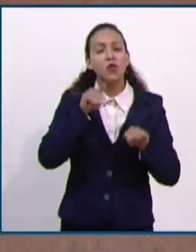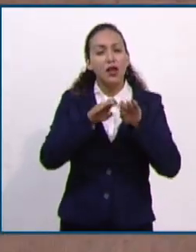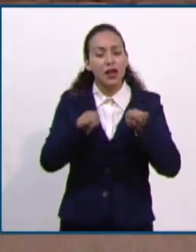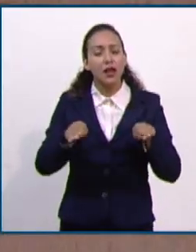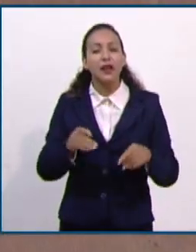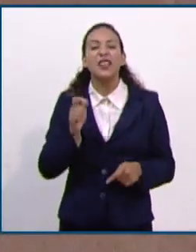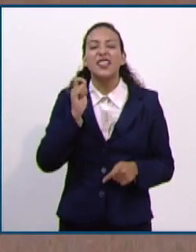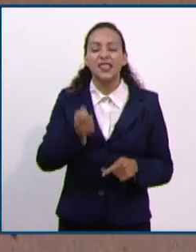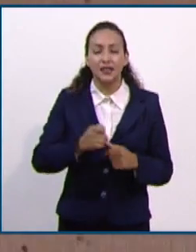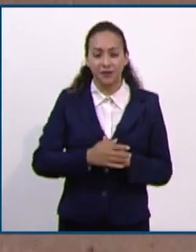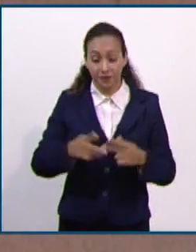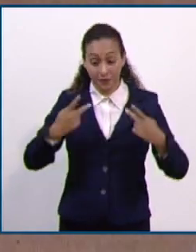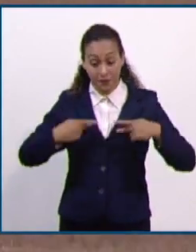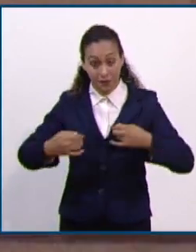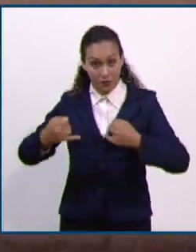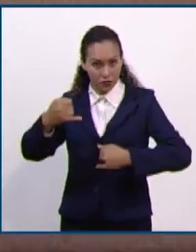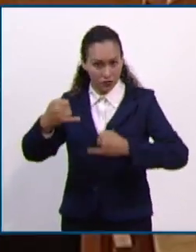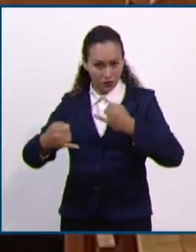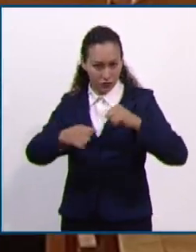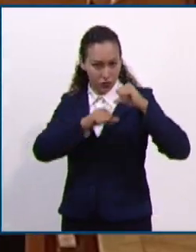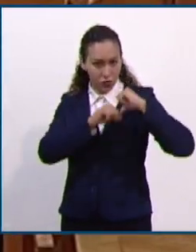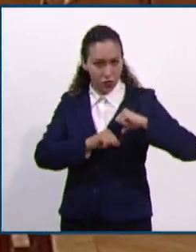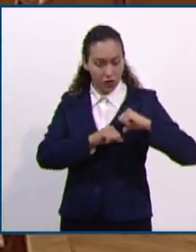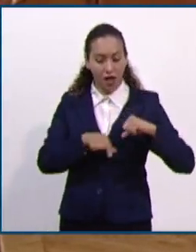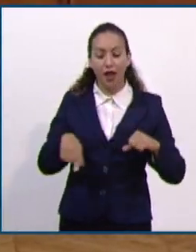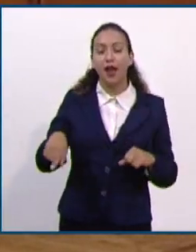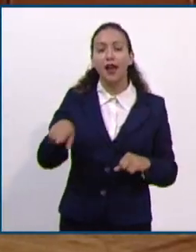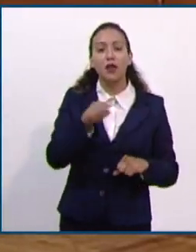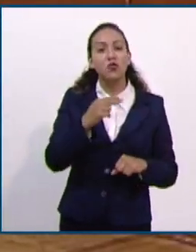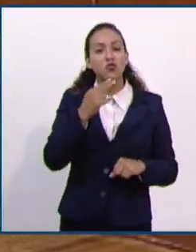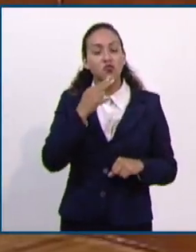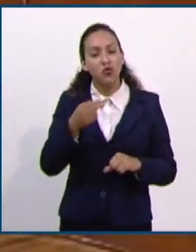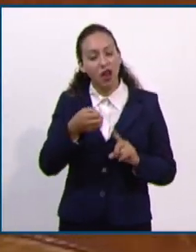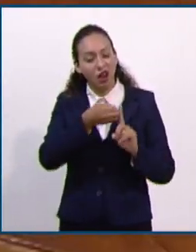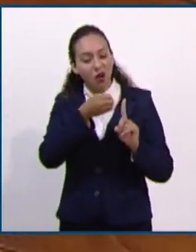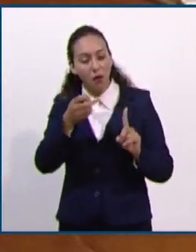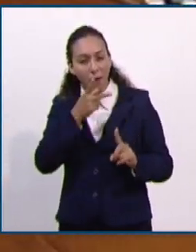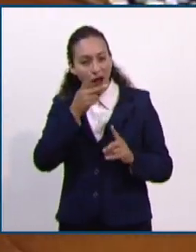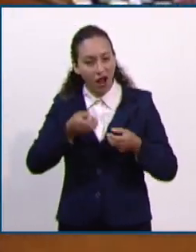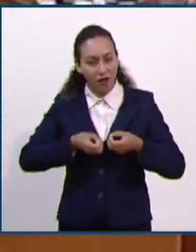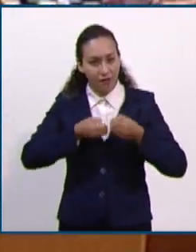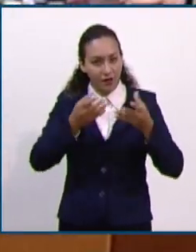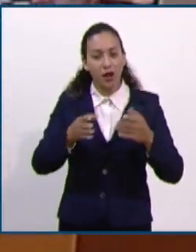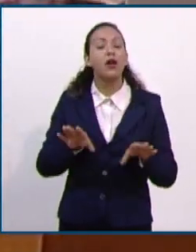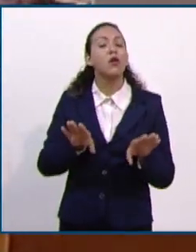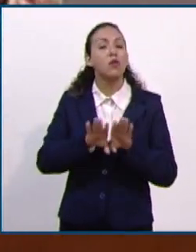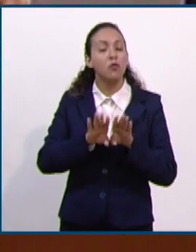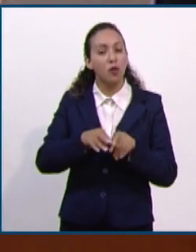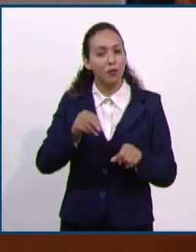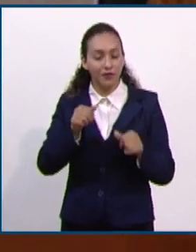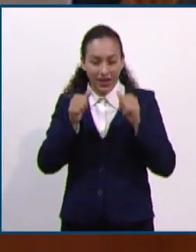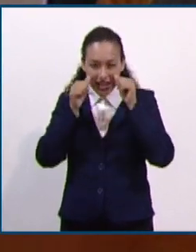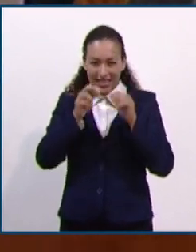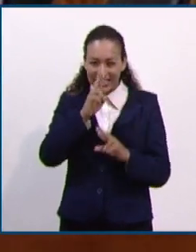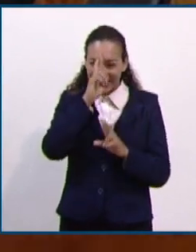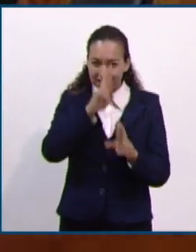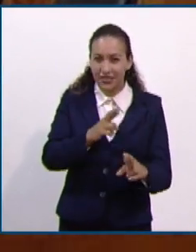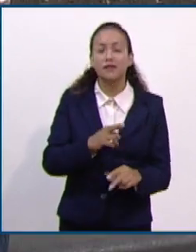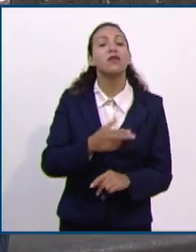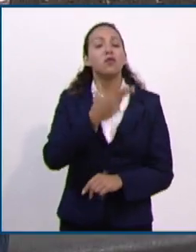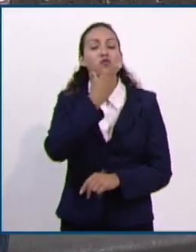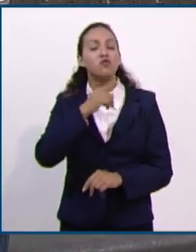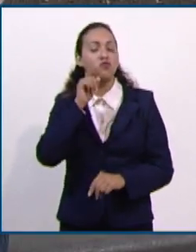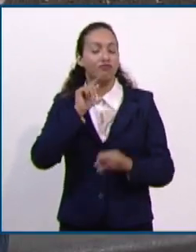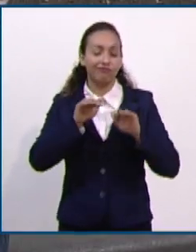las personas juzgadoras deben abstenerse de utilizar frases o expresiones fundadas en prejuicios o estereotipos de